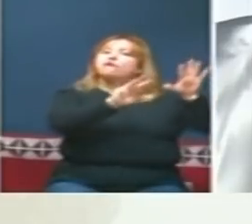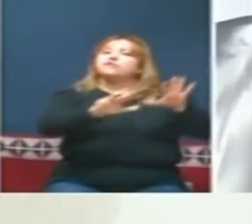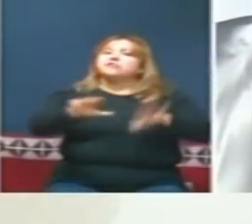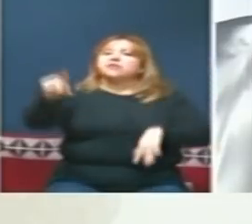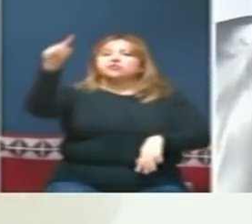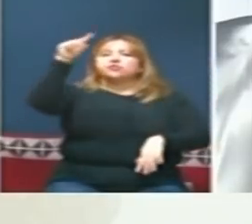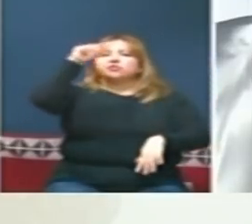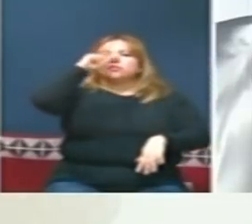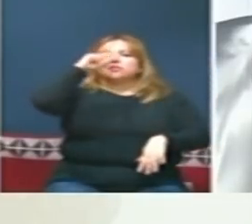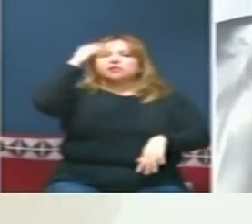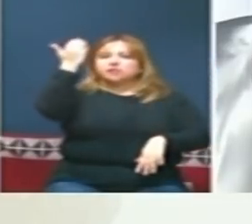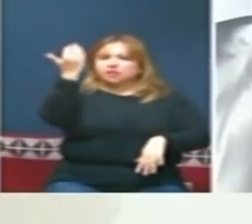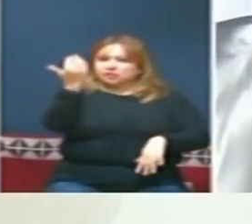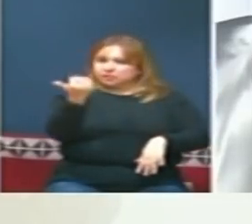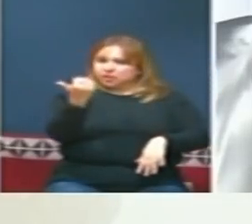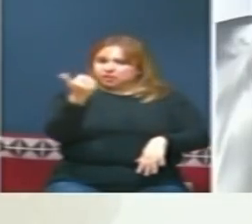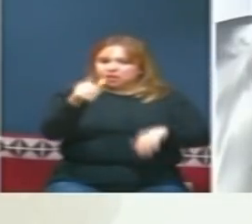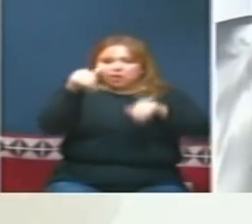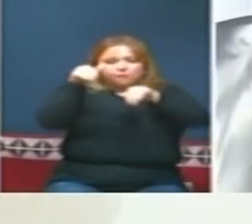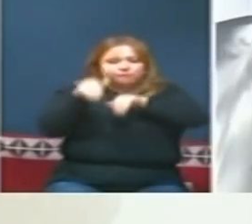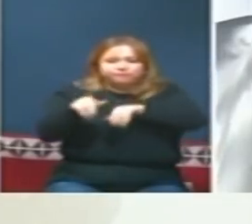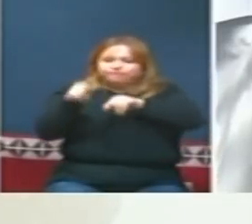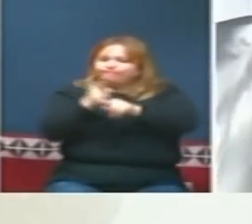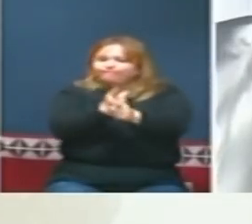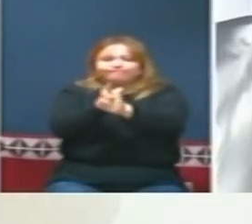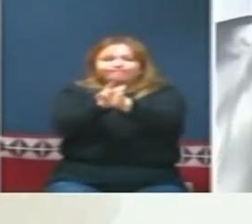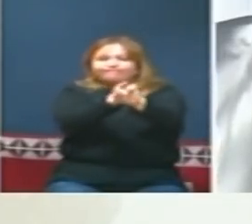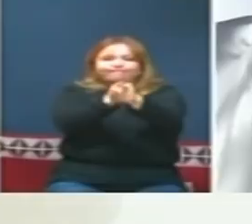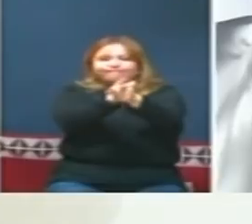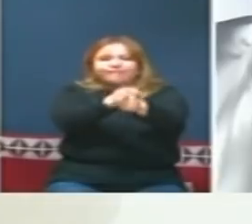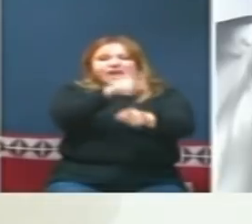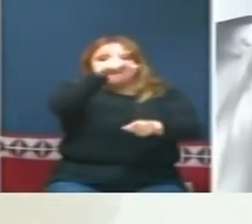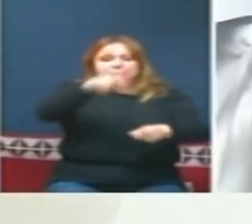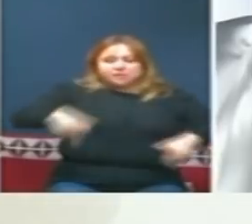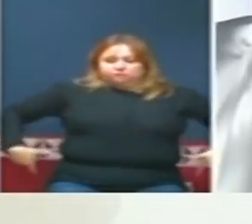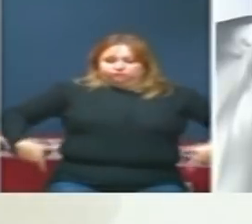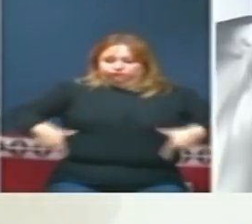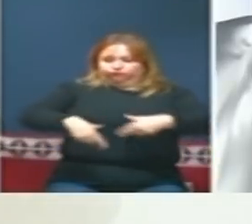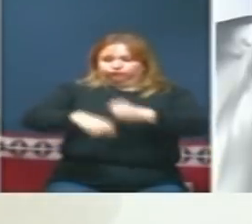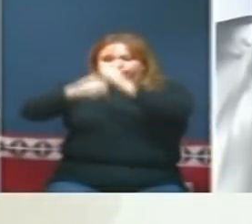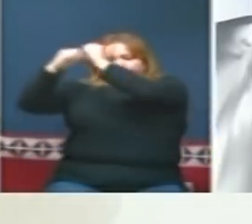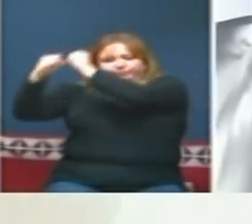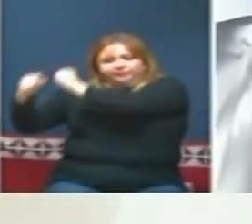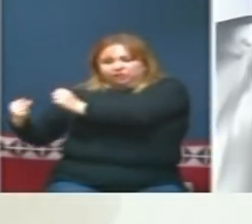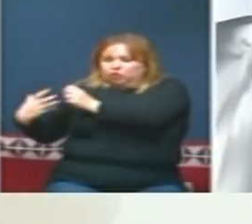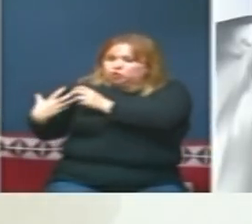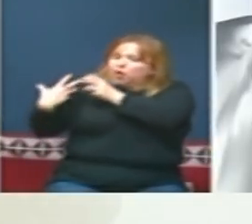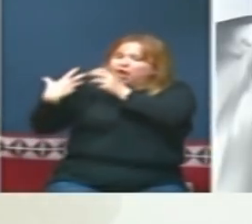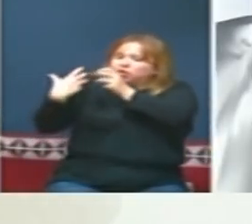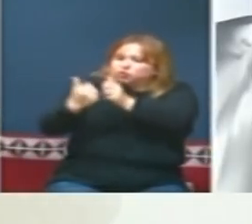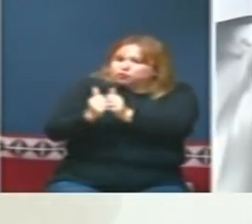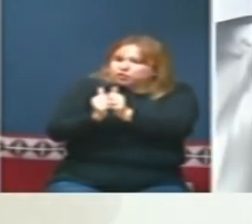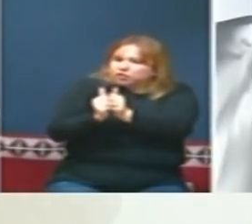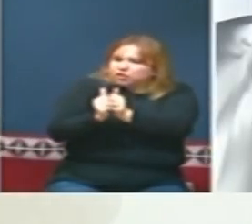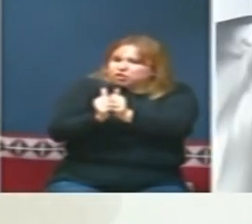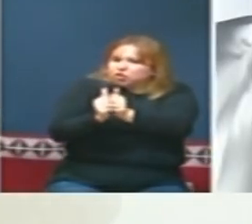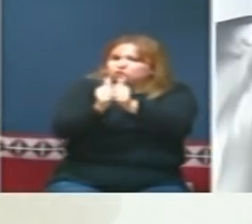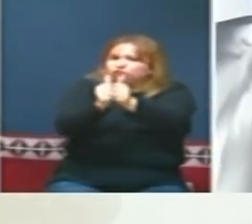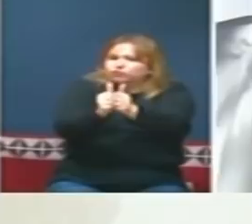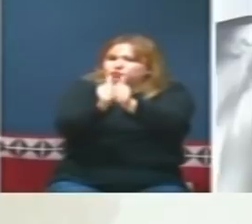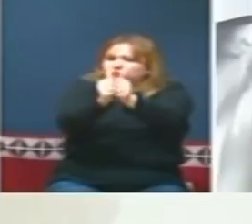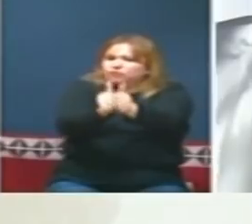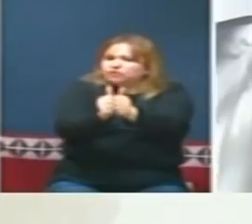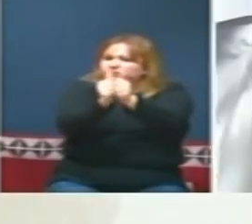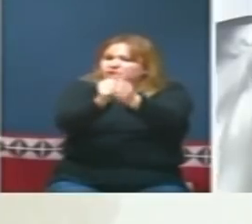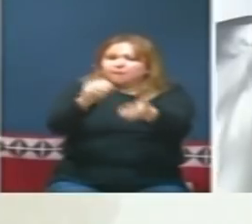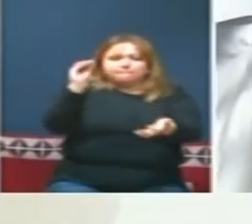1976, la persecución hacia Monseñor Angelelli y sus colaboradores se fue haciendo cada